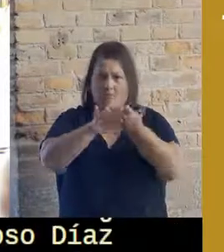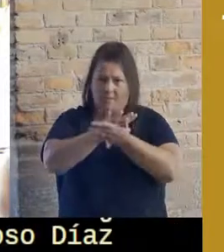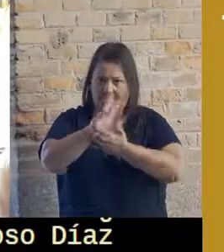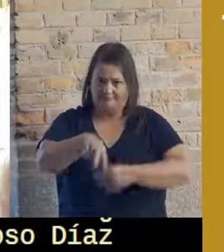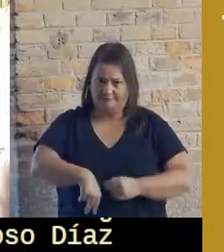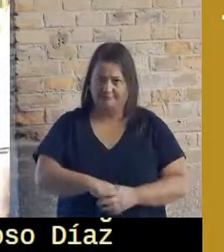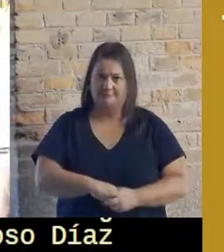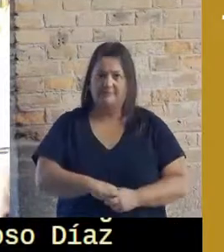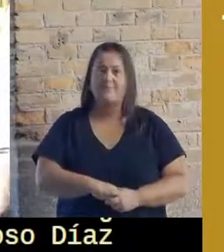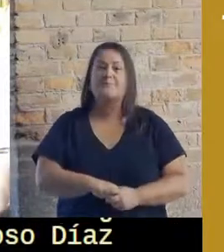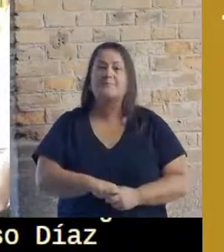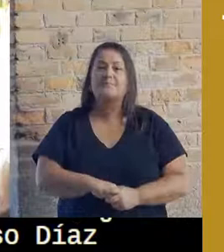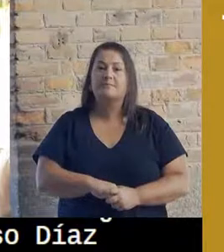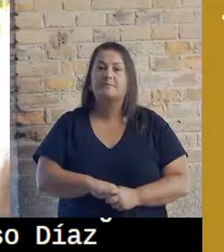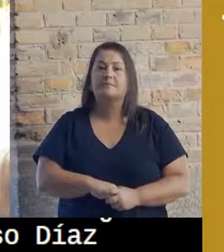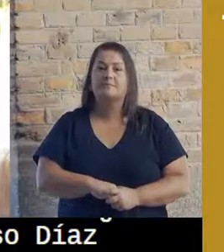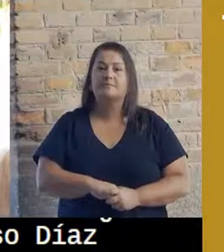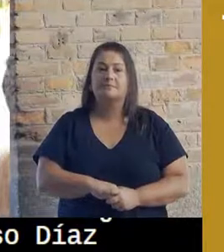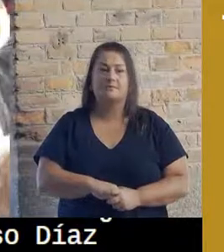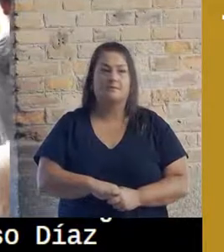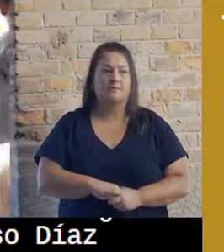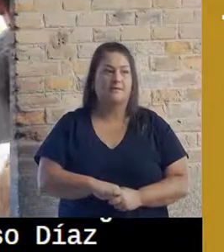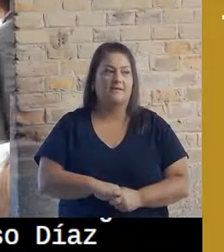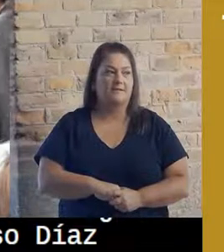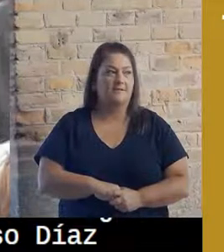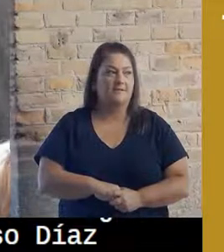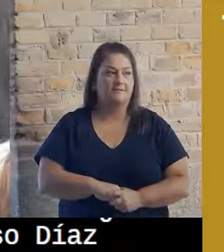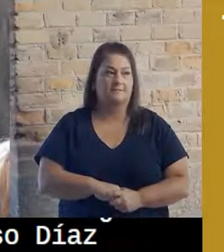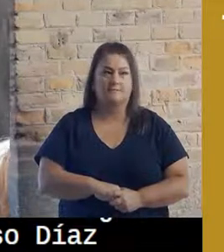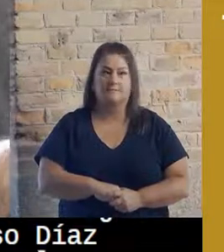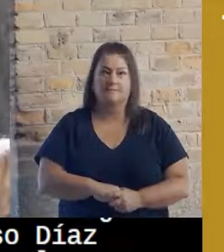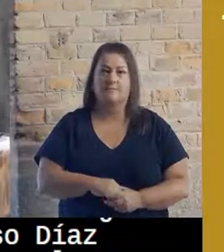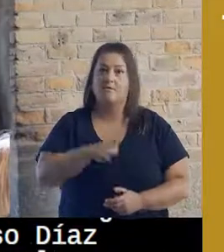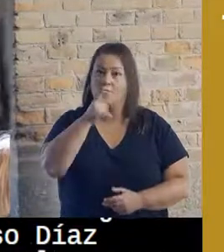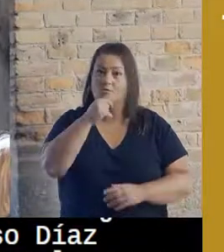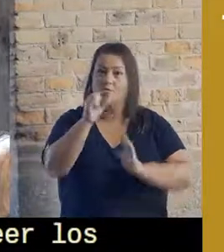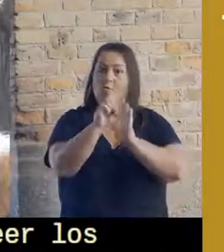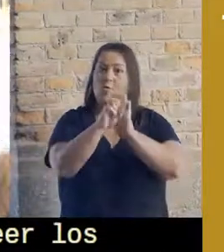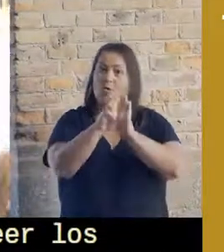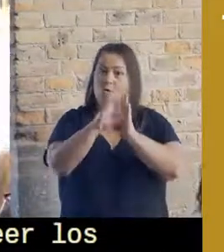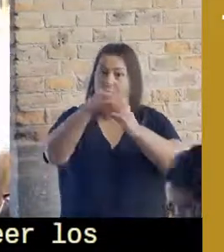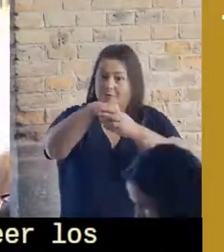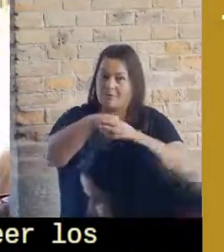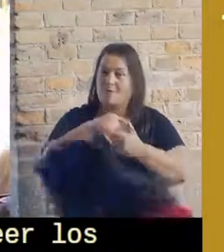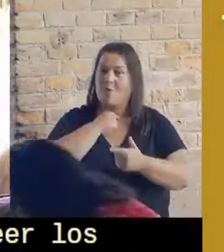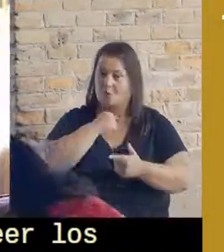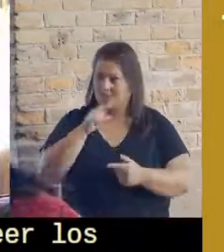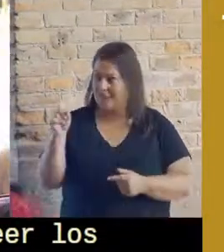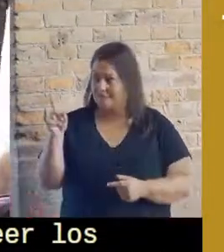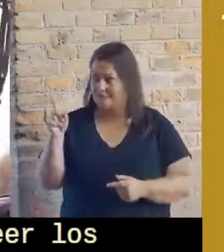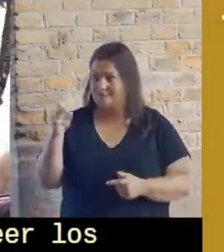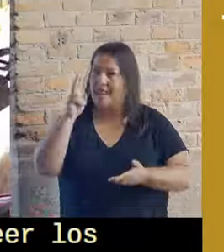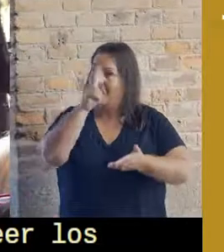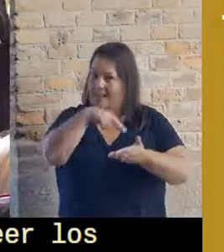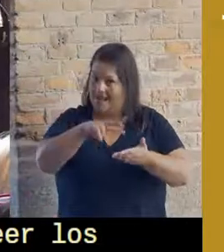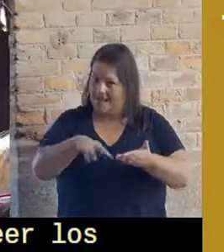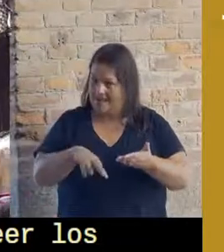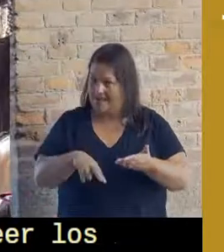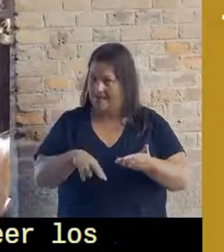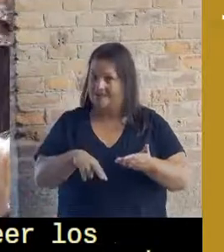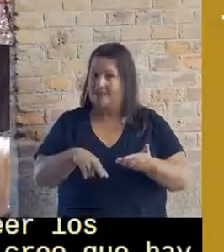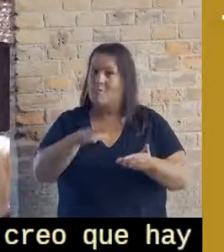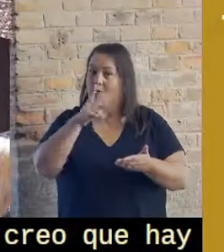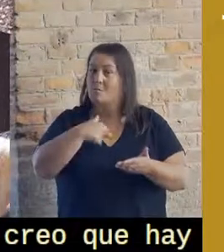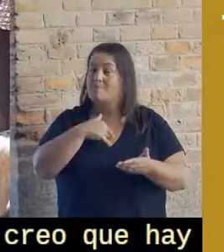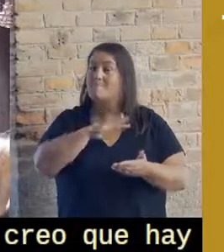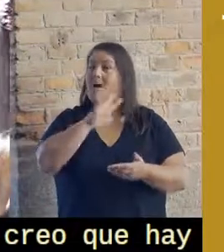de snos Y sí me gusta Eva leer los currículum de las personas me gusta leerlos porque creo que hay